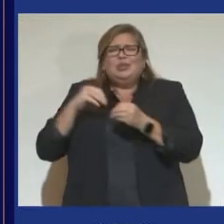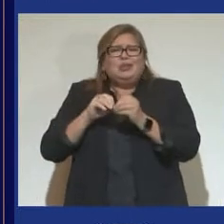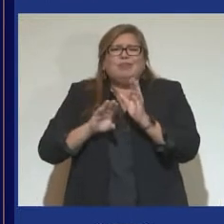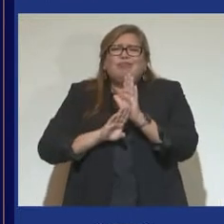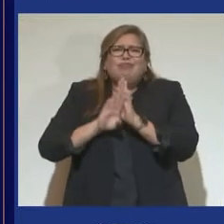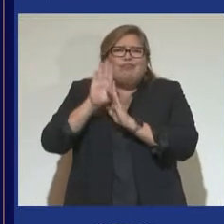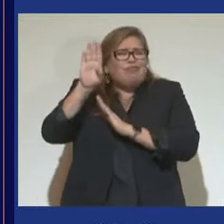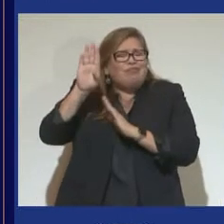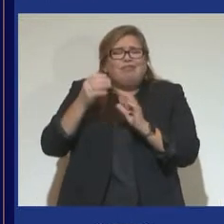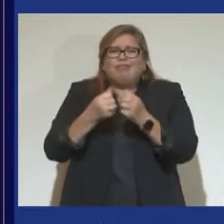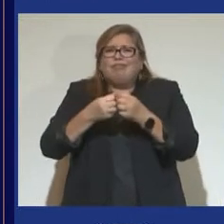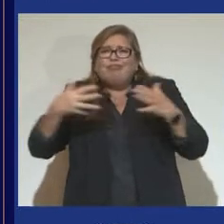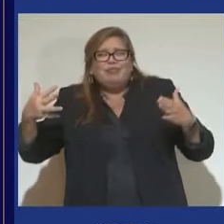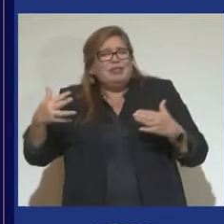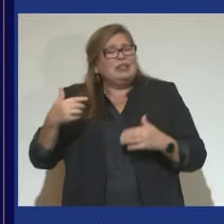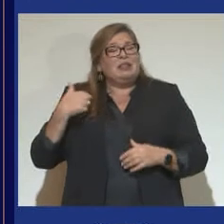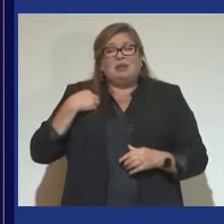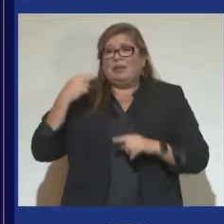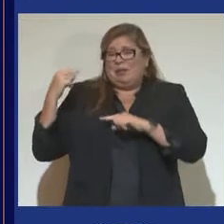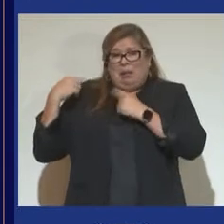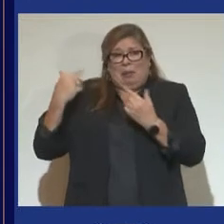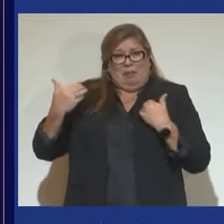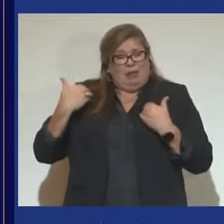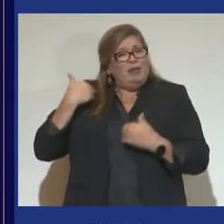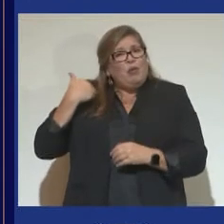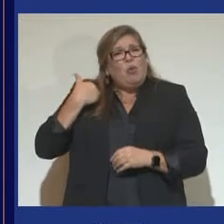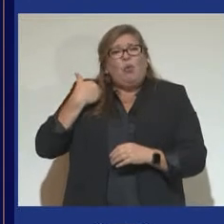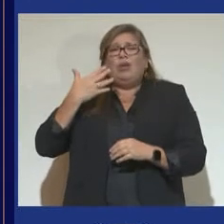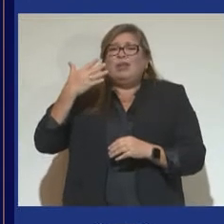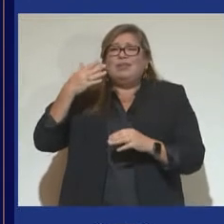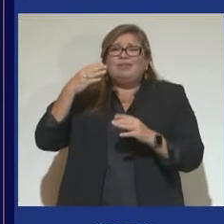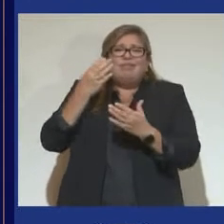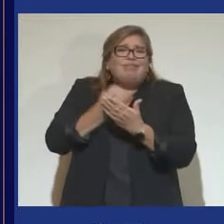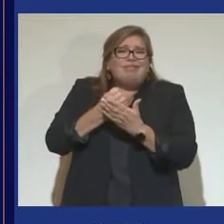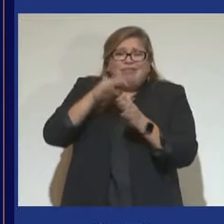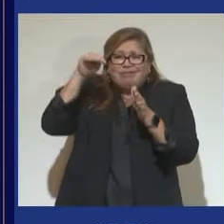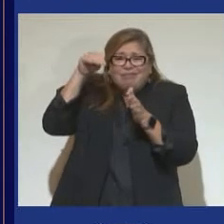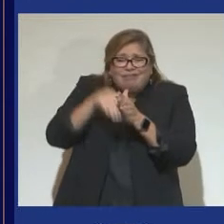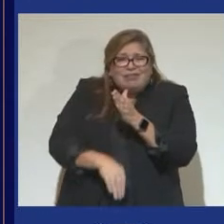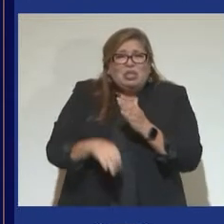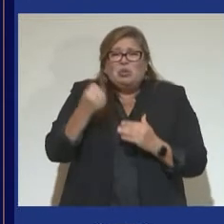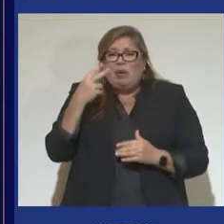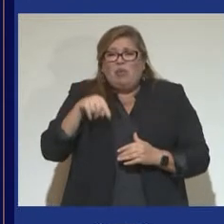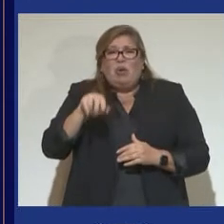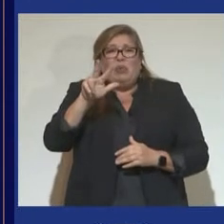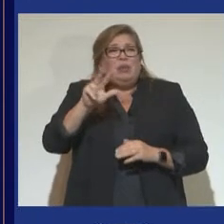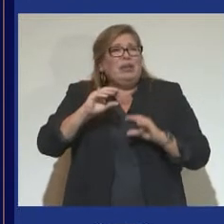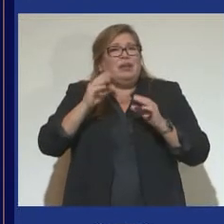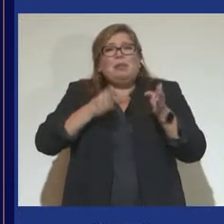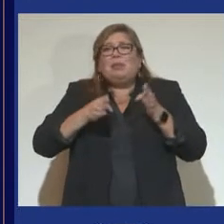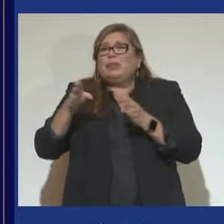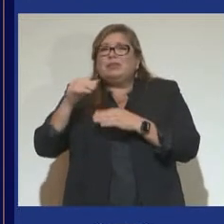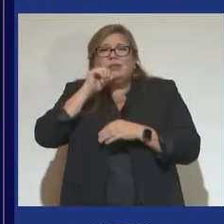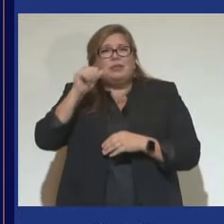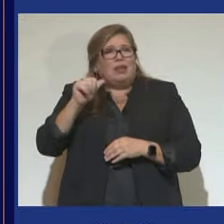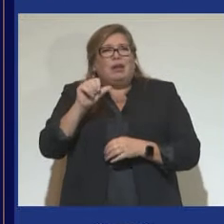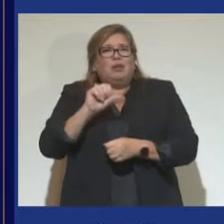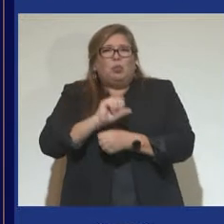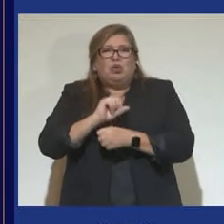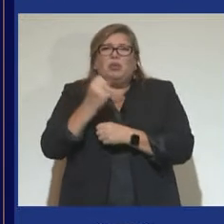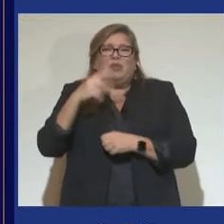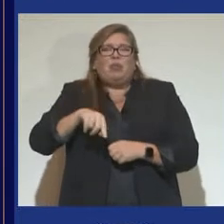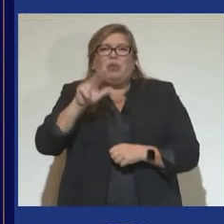habíamos hablado de cómo hemos podido superar la recesión con el desempleo que teníamos